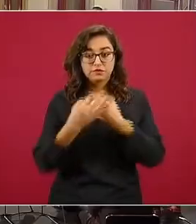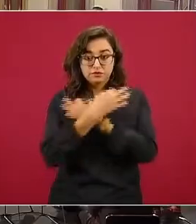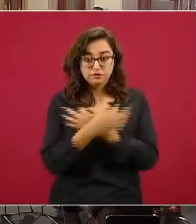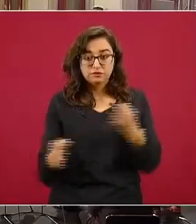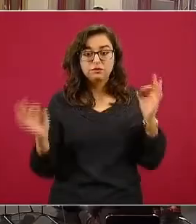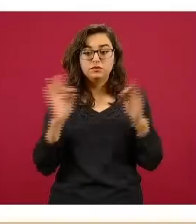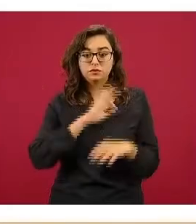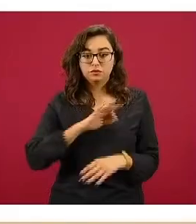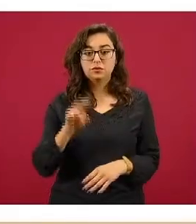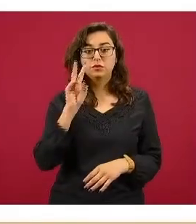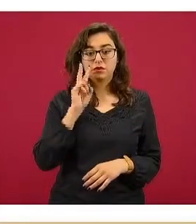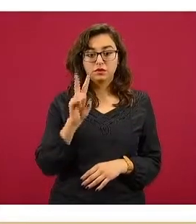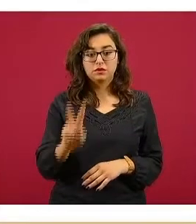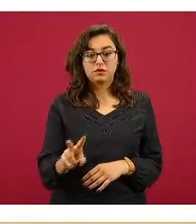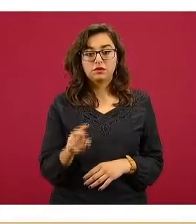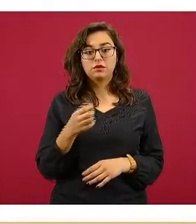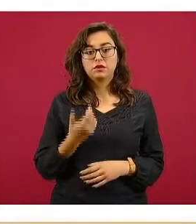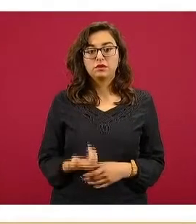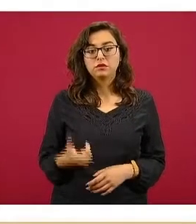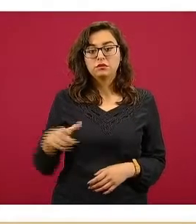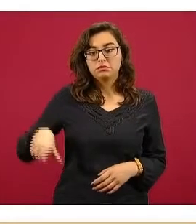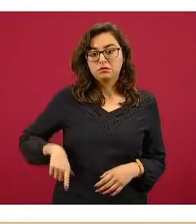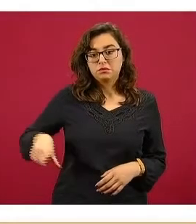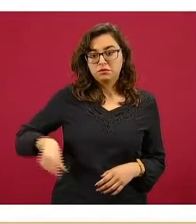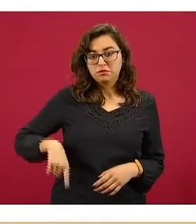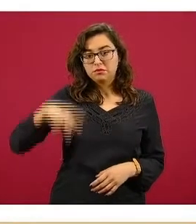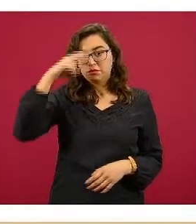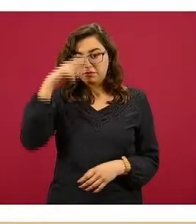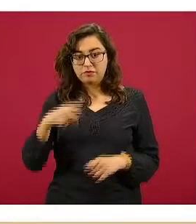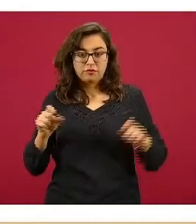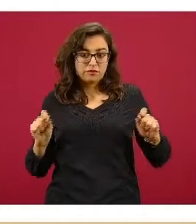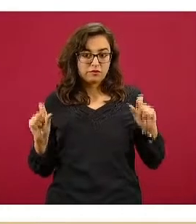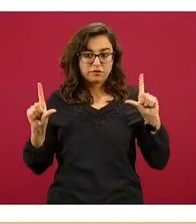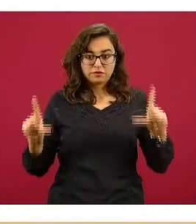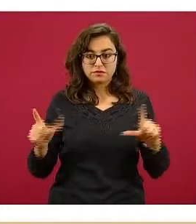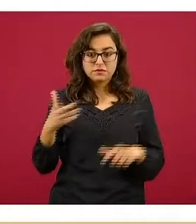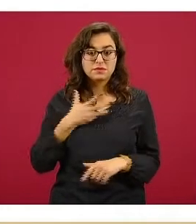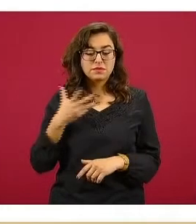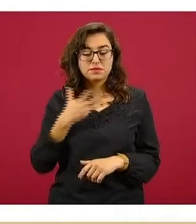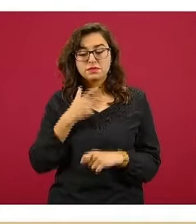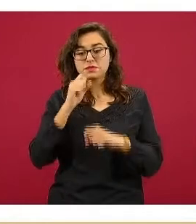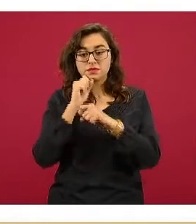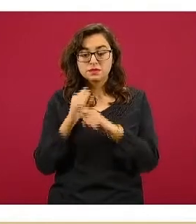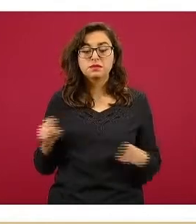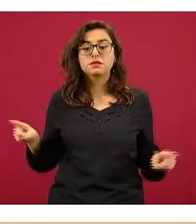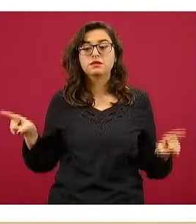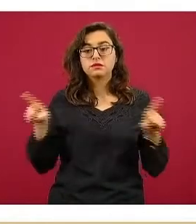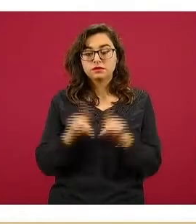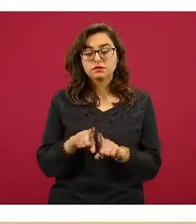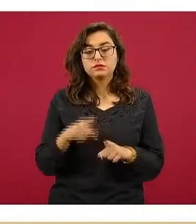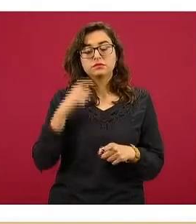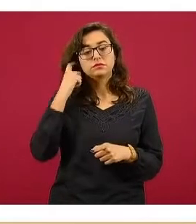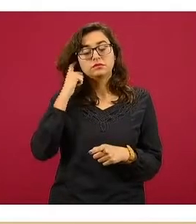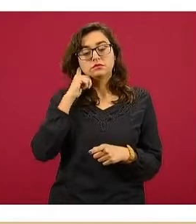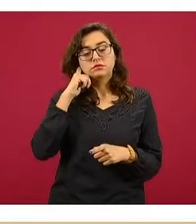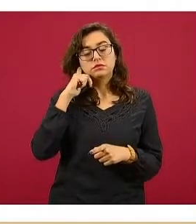en la página del Gobierno de México, está también difundido en diferentes medios, sobre todo en